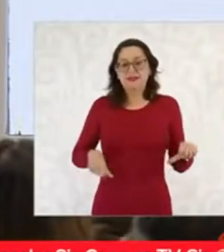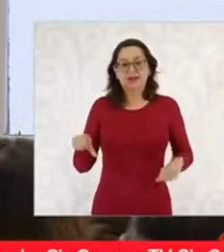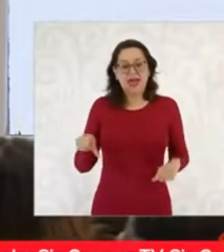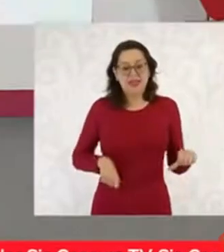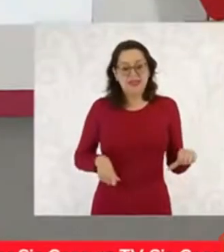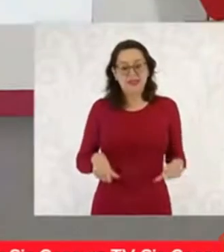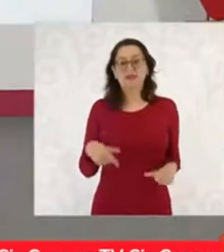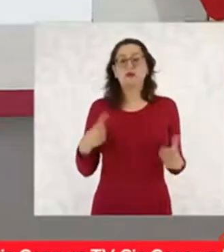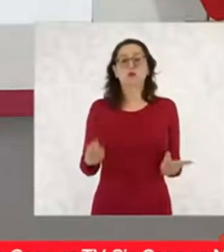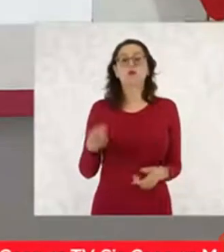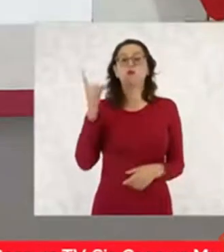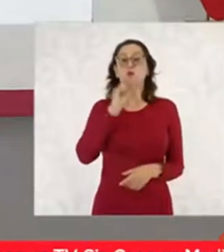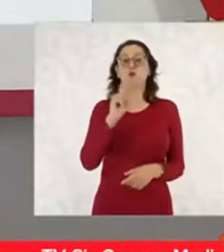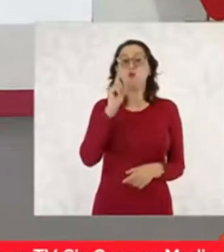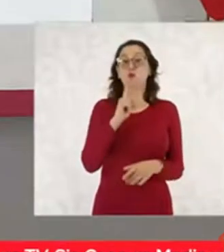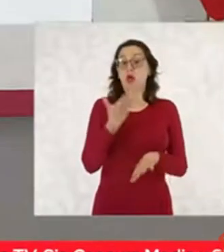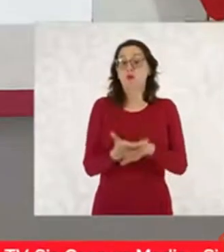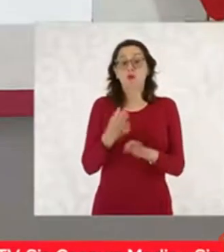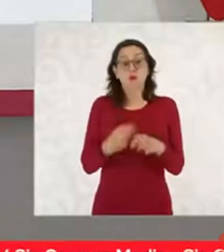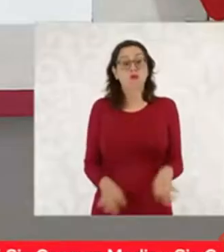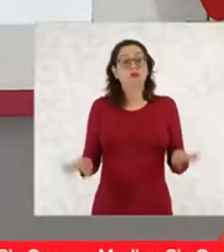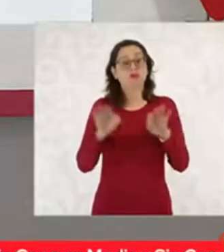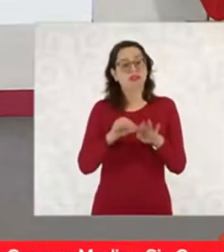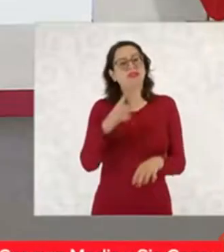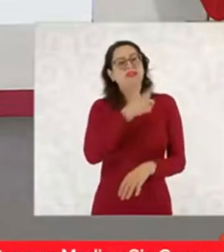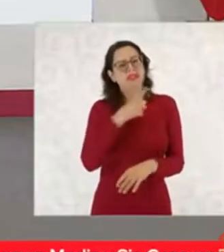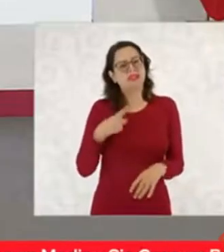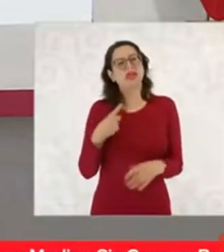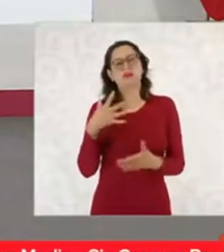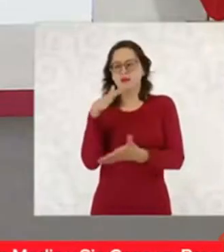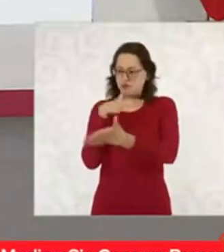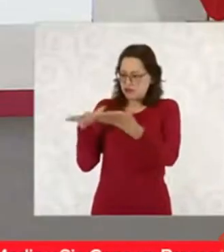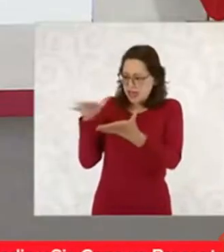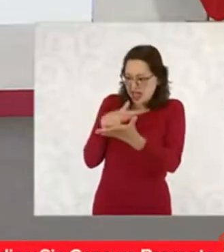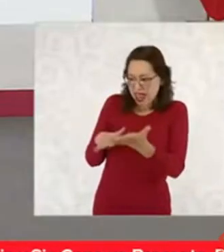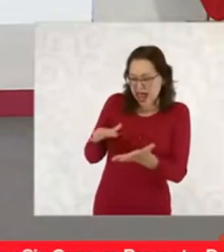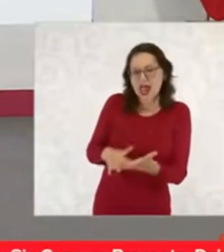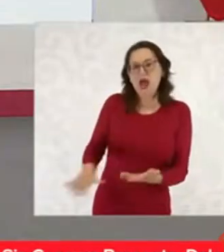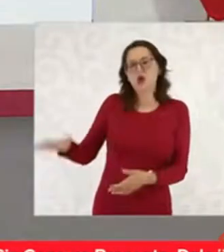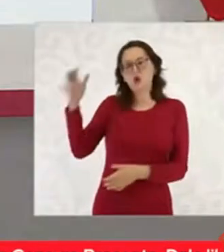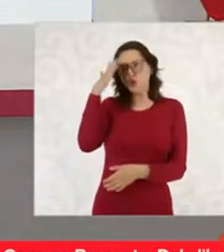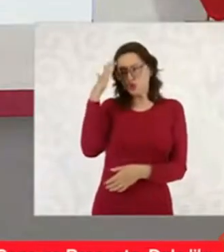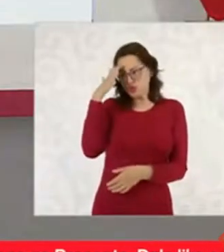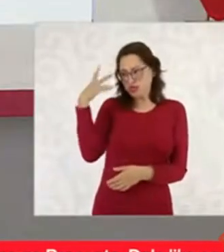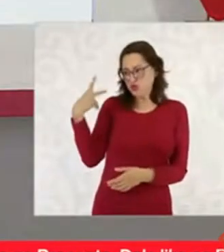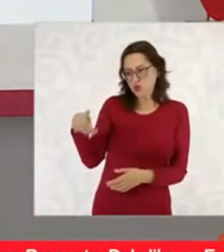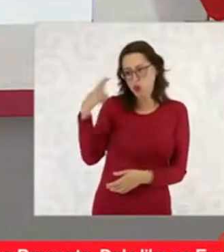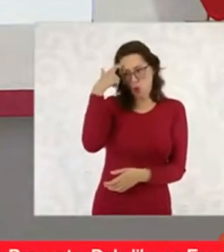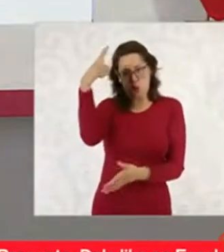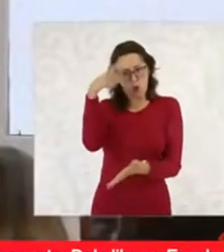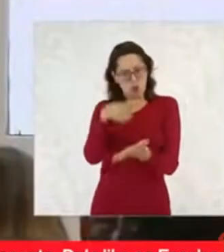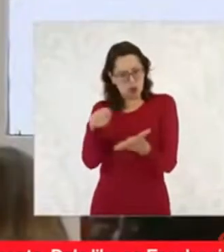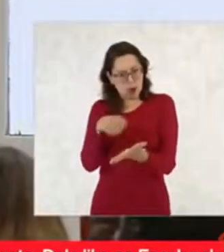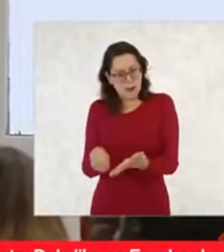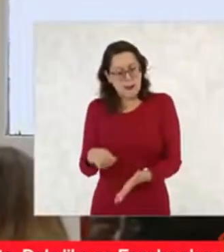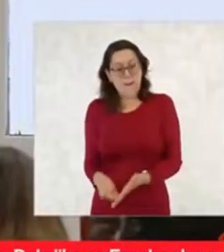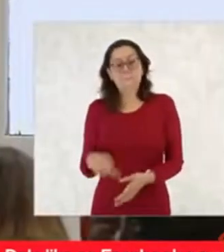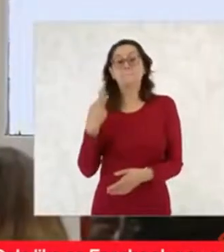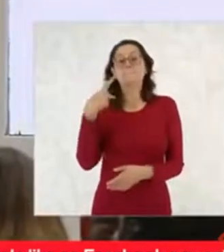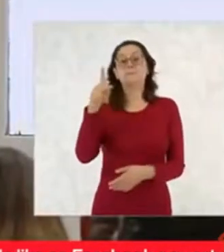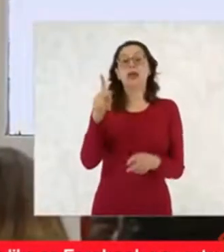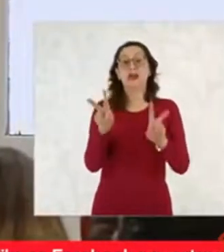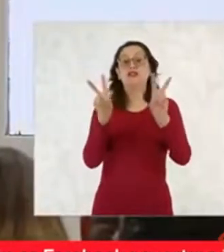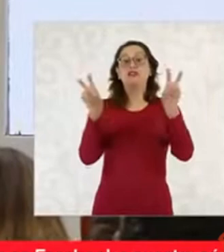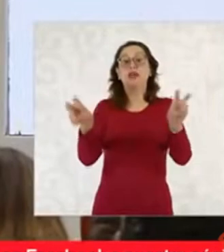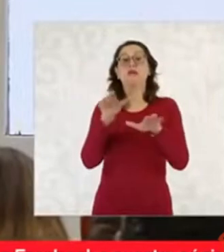una mujer fundamental, que leamos su obra, que leamos todas las publicaciones como las que estuvo dirigiendo, pero en particular tiene una sobre